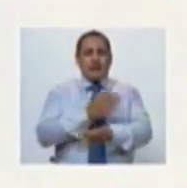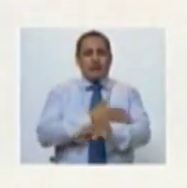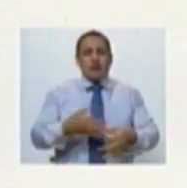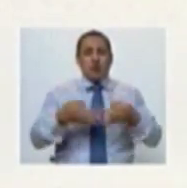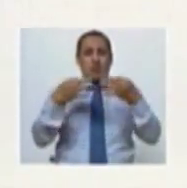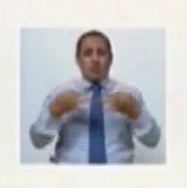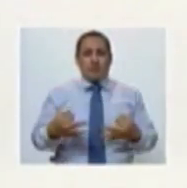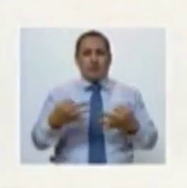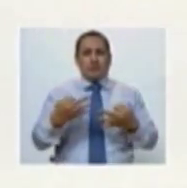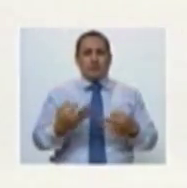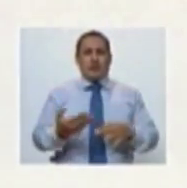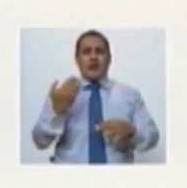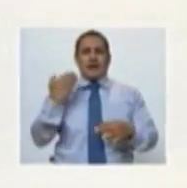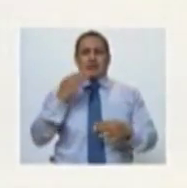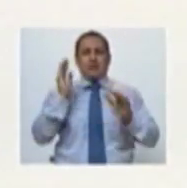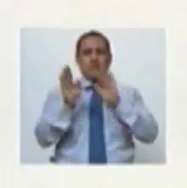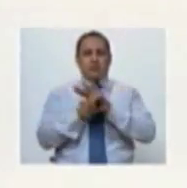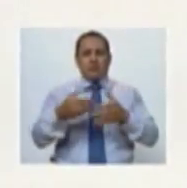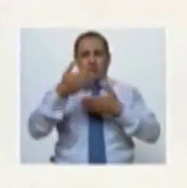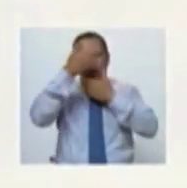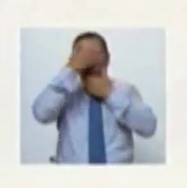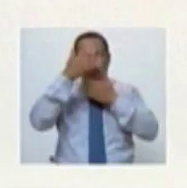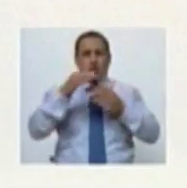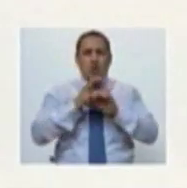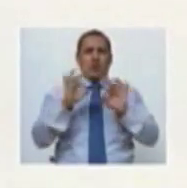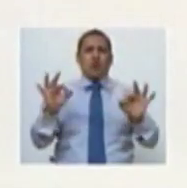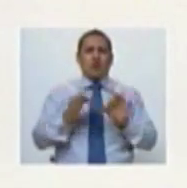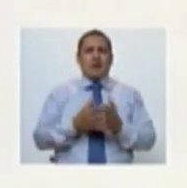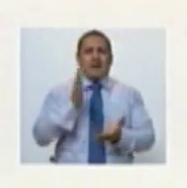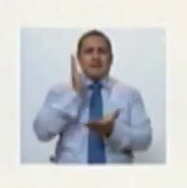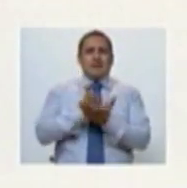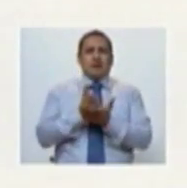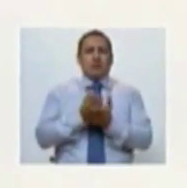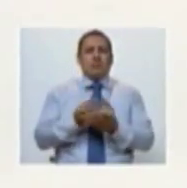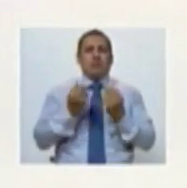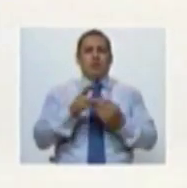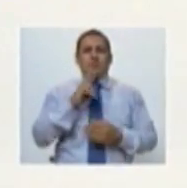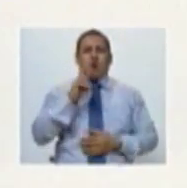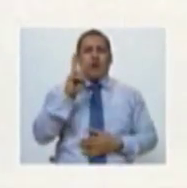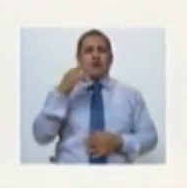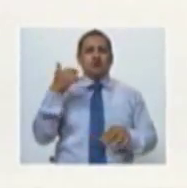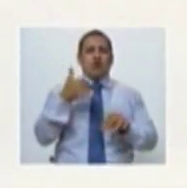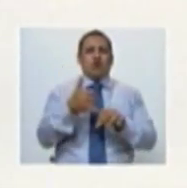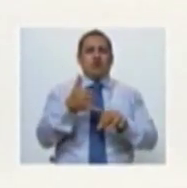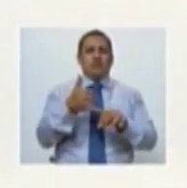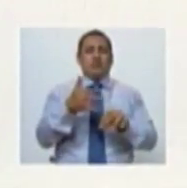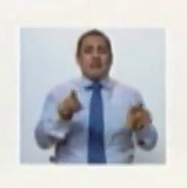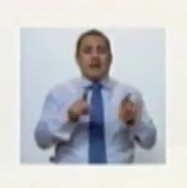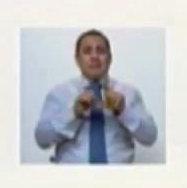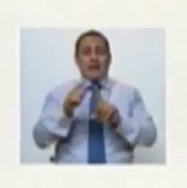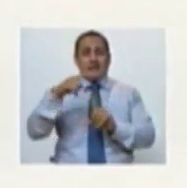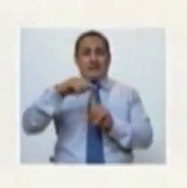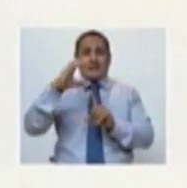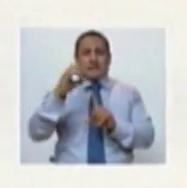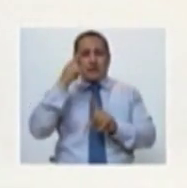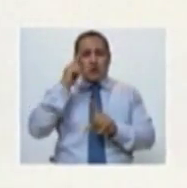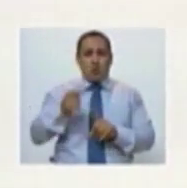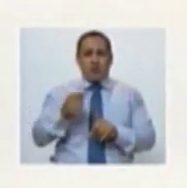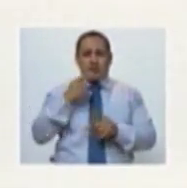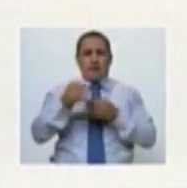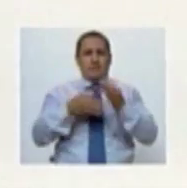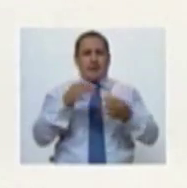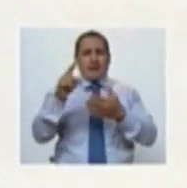cumplido sentencias por terrorismo o incluso sentencias por violación. Finalmente, el Tribunal Constitucional ha zanjado